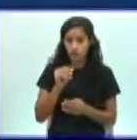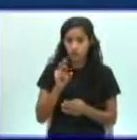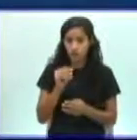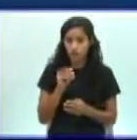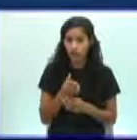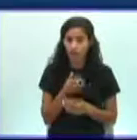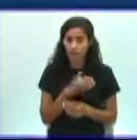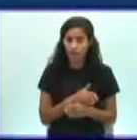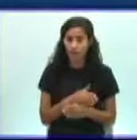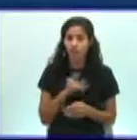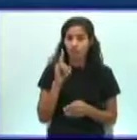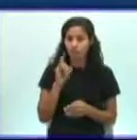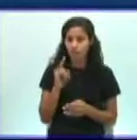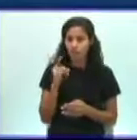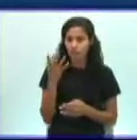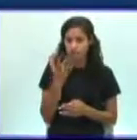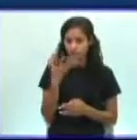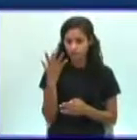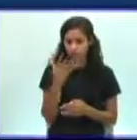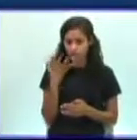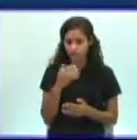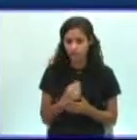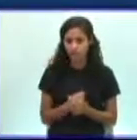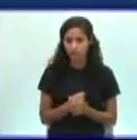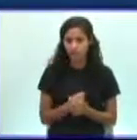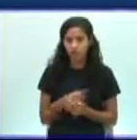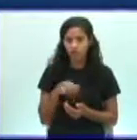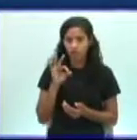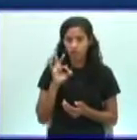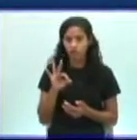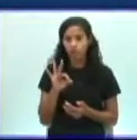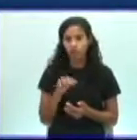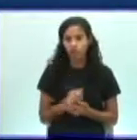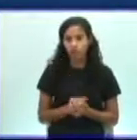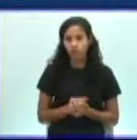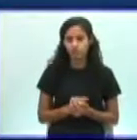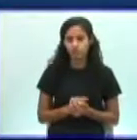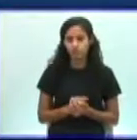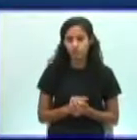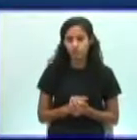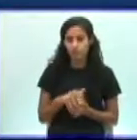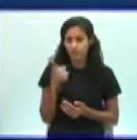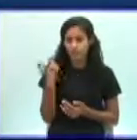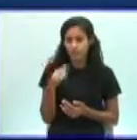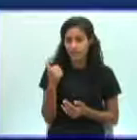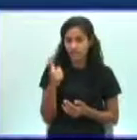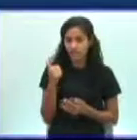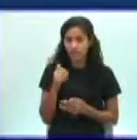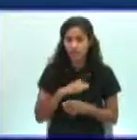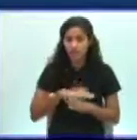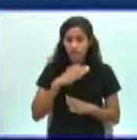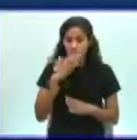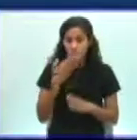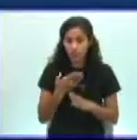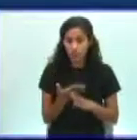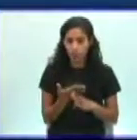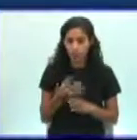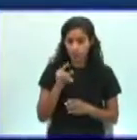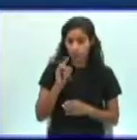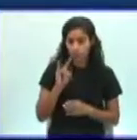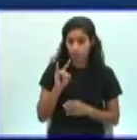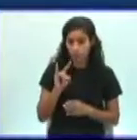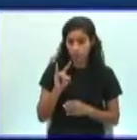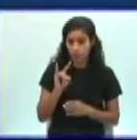va delante, el que antecede es 8. 10 es su sucesor,